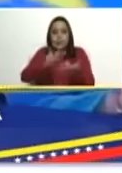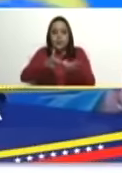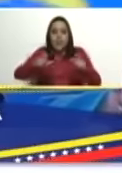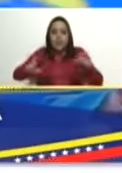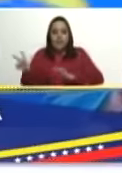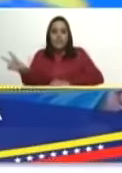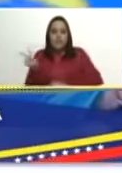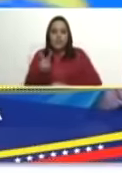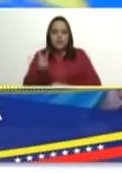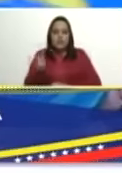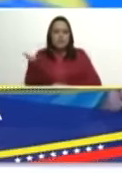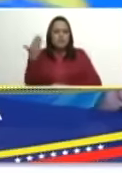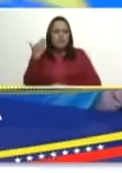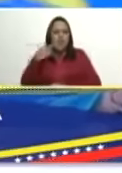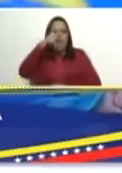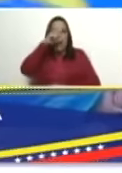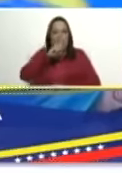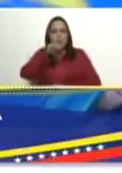de Venezuela,